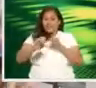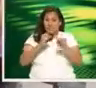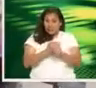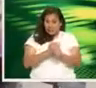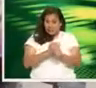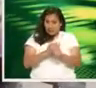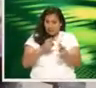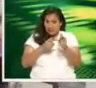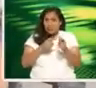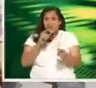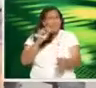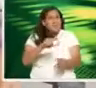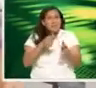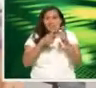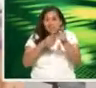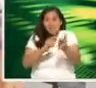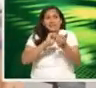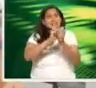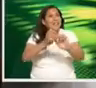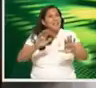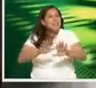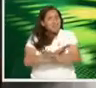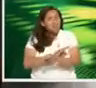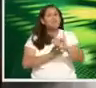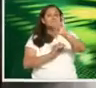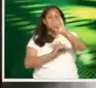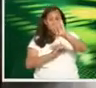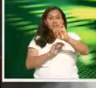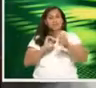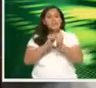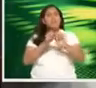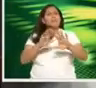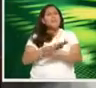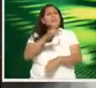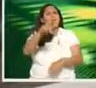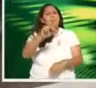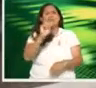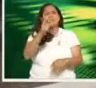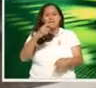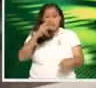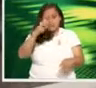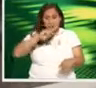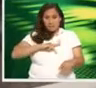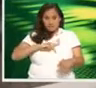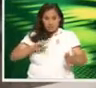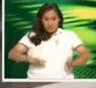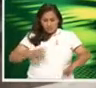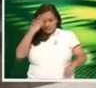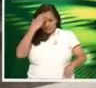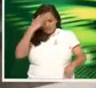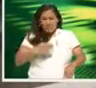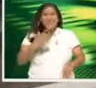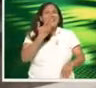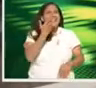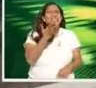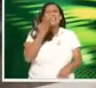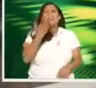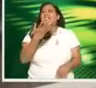años, seguimos en las mismas. Ya ha evolucionado, ¿no? Ha evolucionado, pero es que la búsqueda de identidad es algo que nunca cesa, nunca